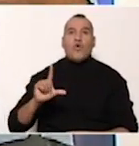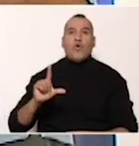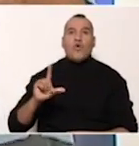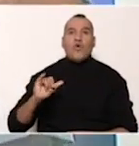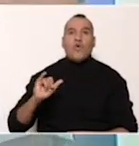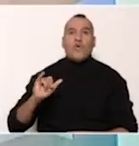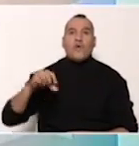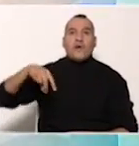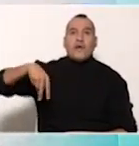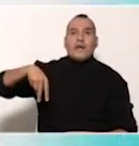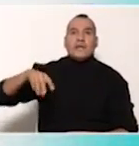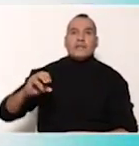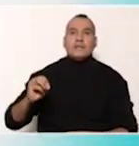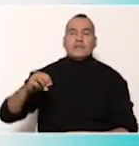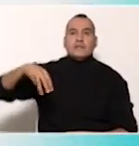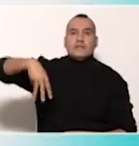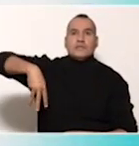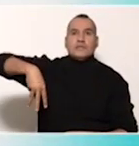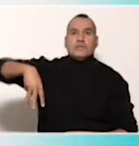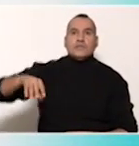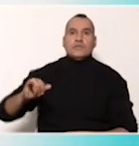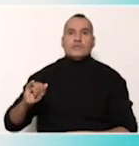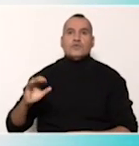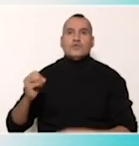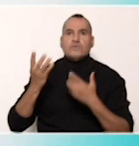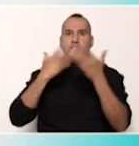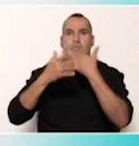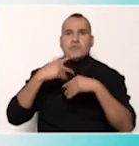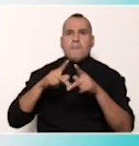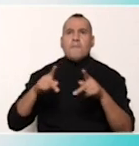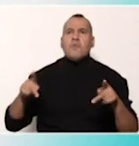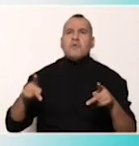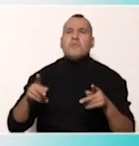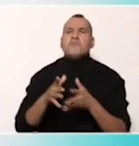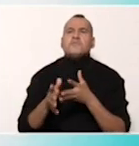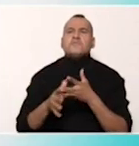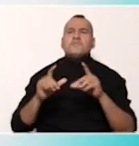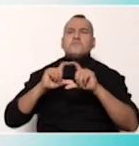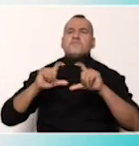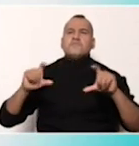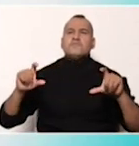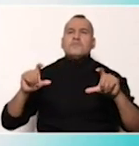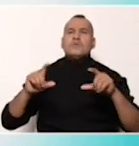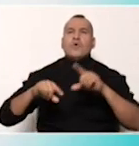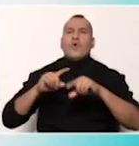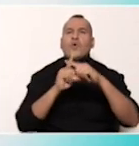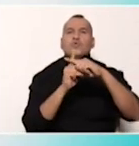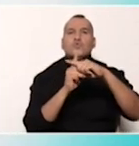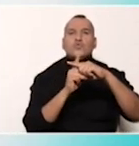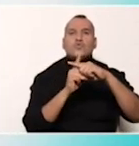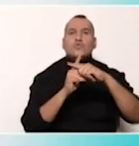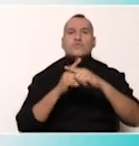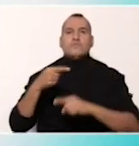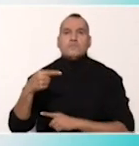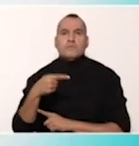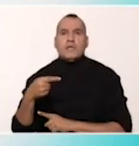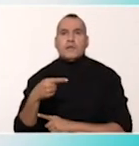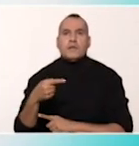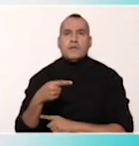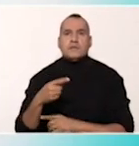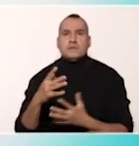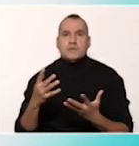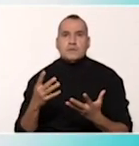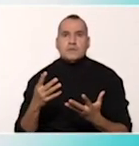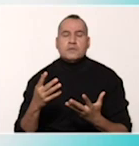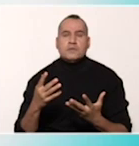una expresión algebraica compuesta por términos que se están sumando y restando. Como pueden